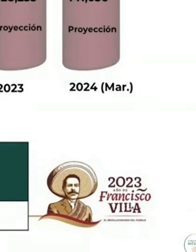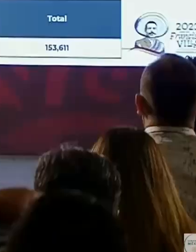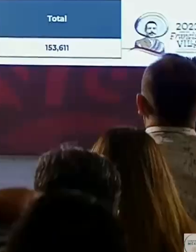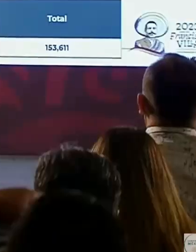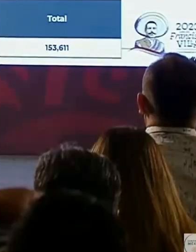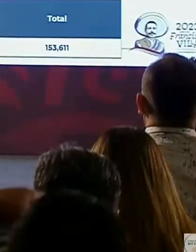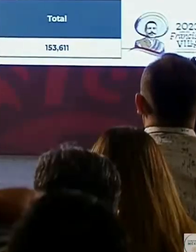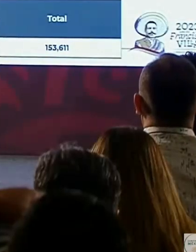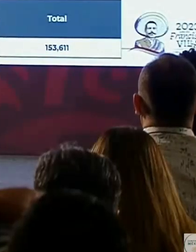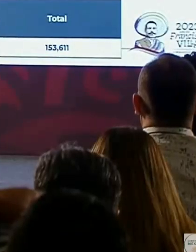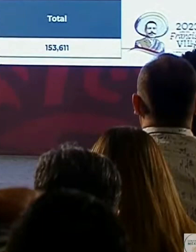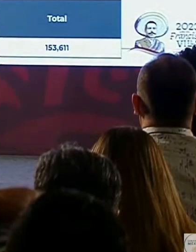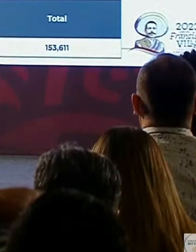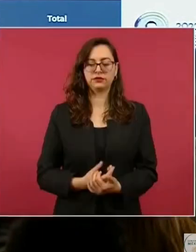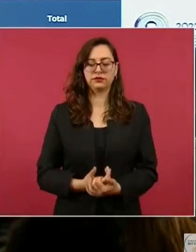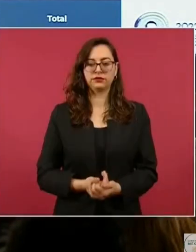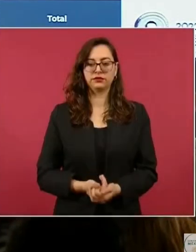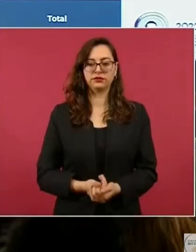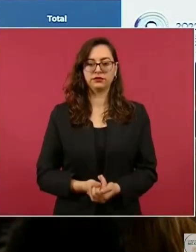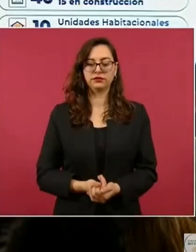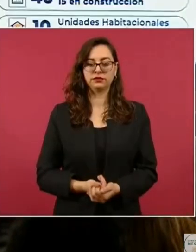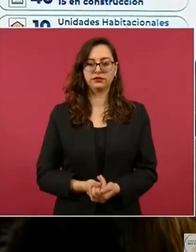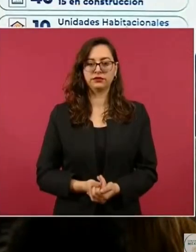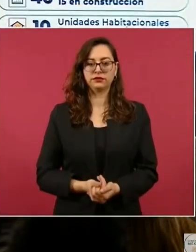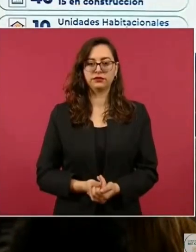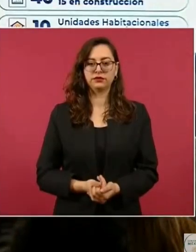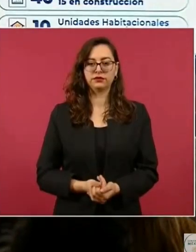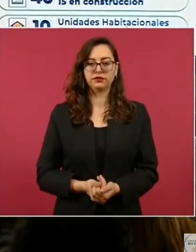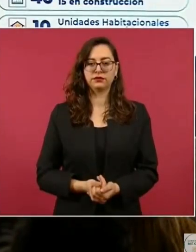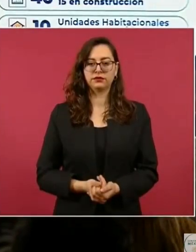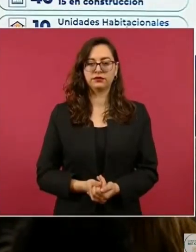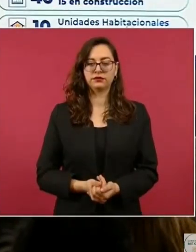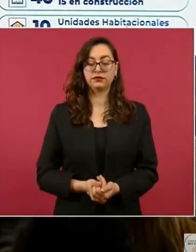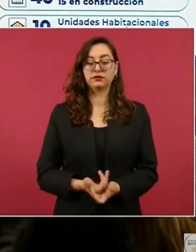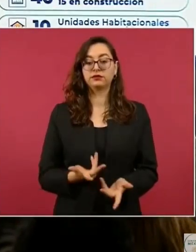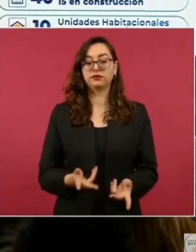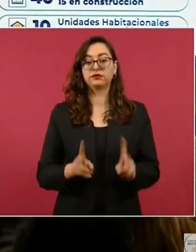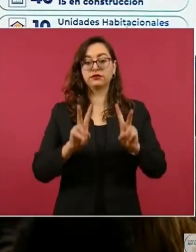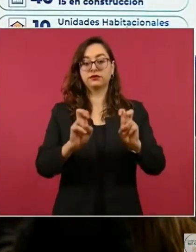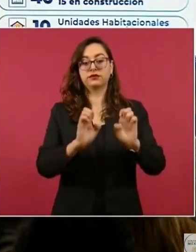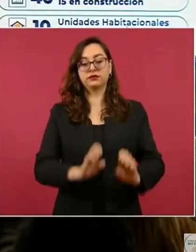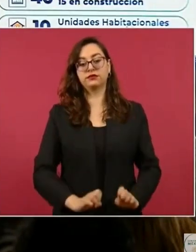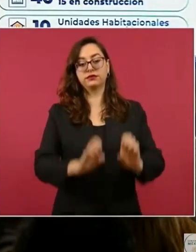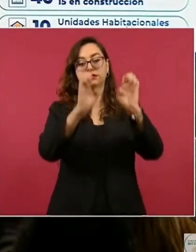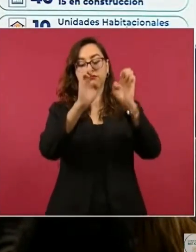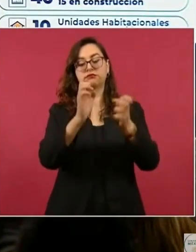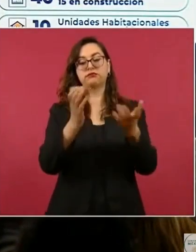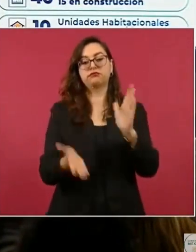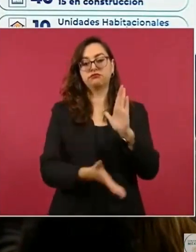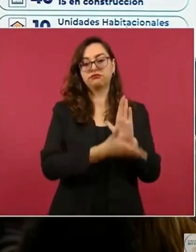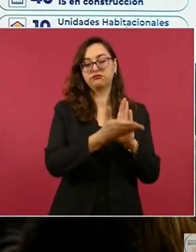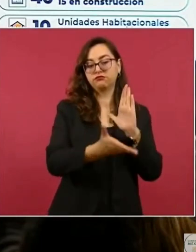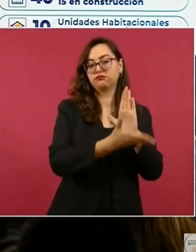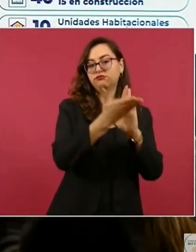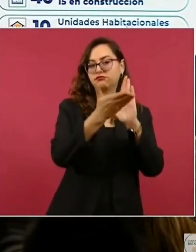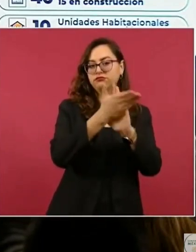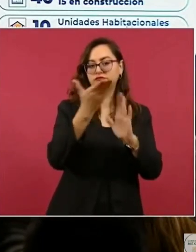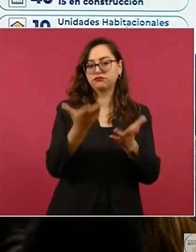de 21.506. Adelante, por favor. En cuanto a construcciones, tenemos